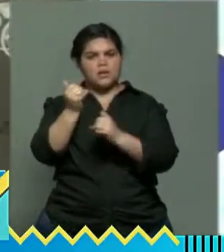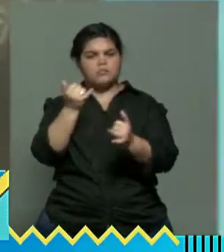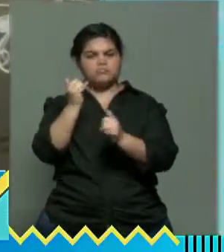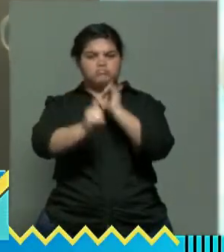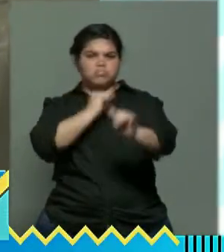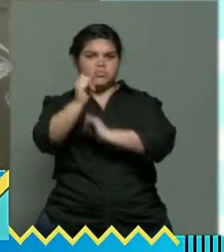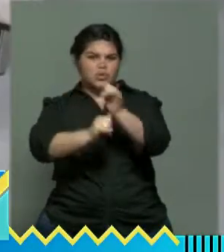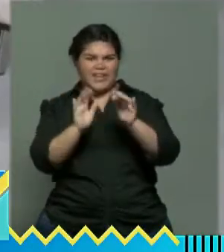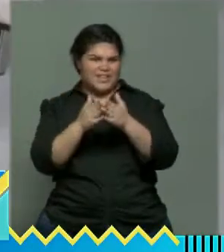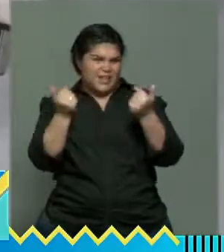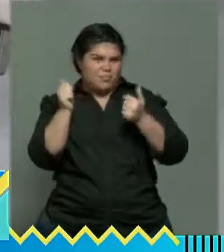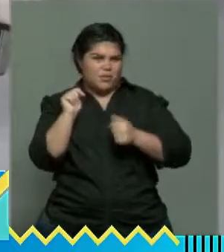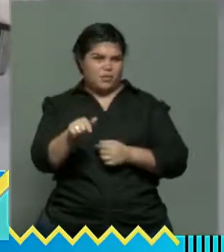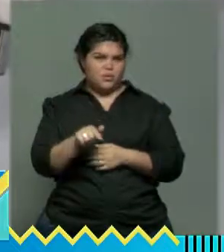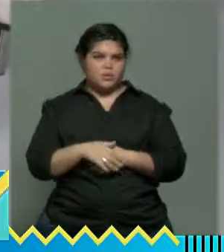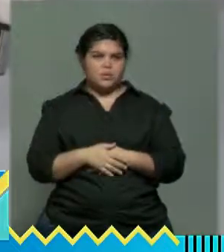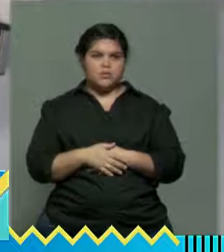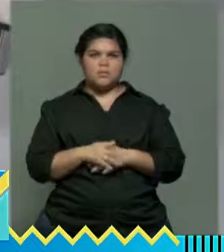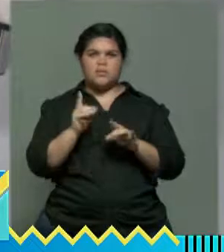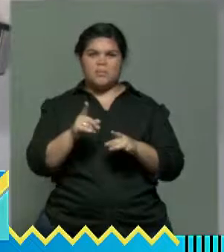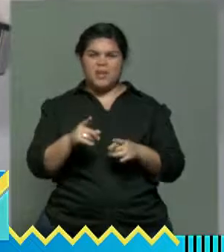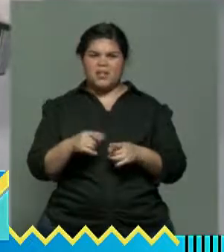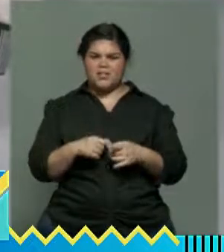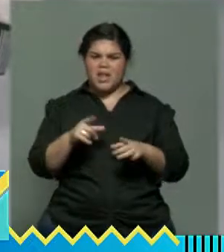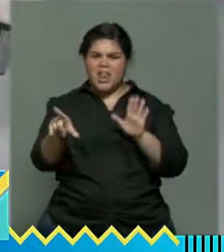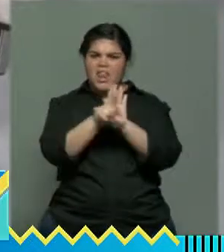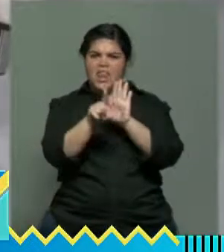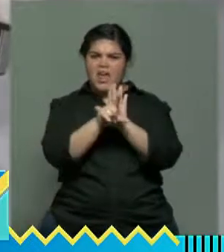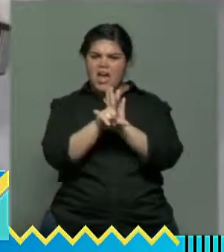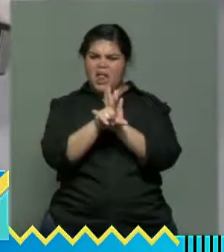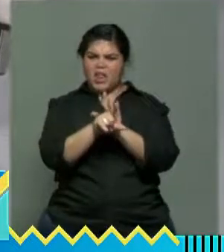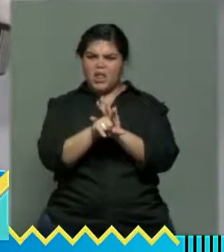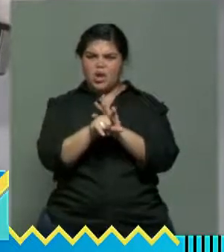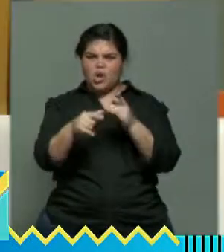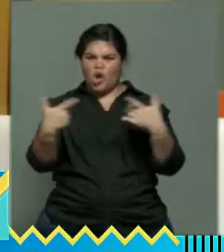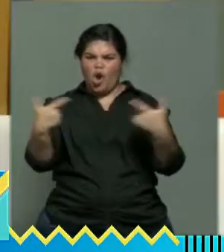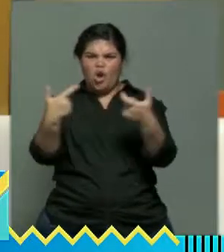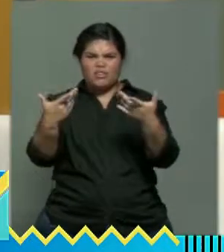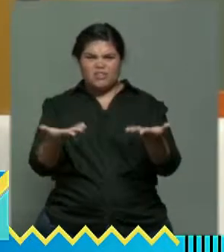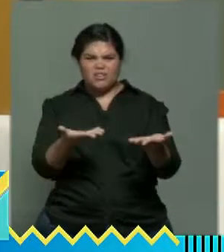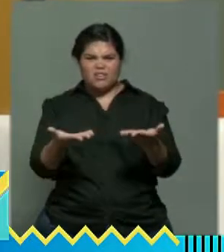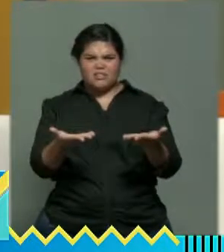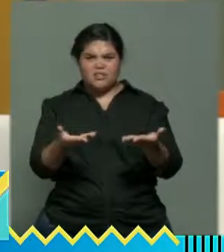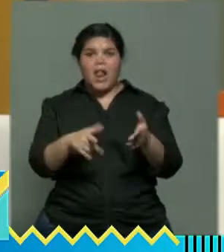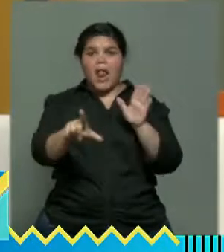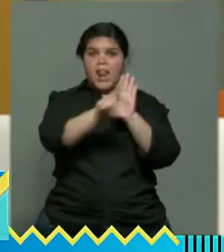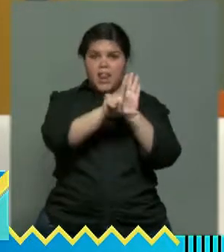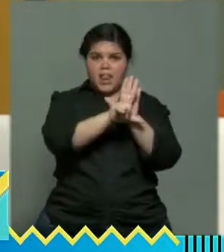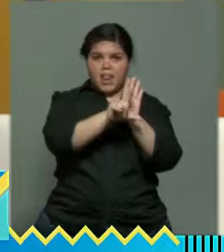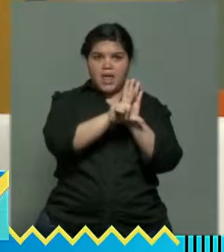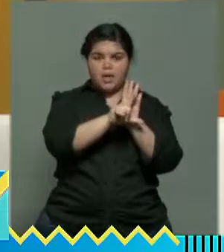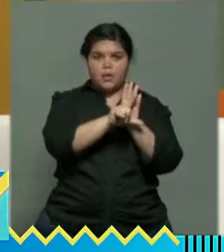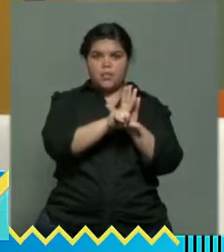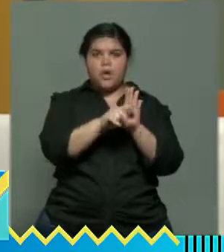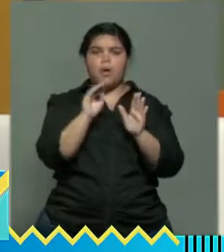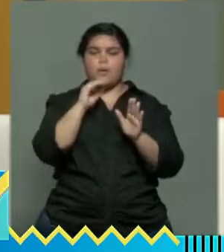quizás muy rápido. La contradicción legal también que hay en esto. O sea, tenemos una ley de bebida nacional